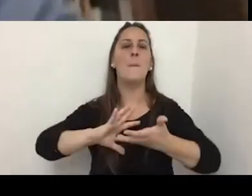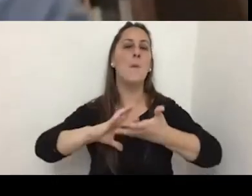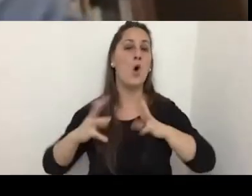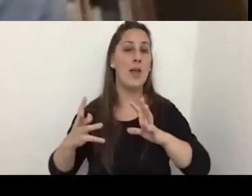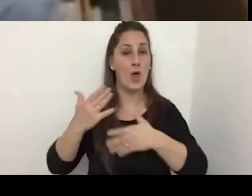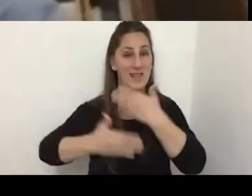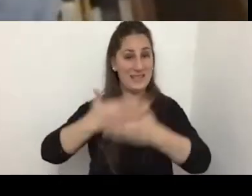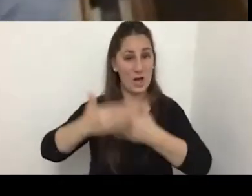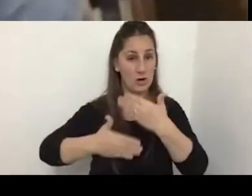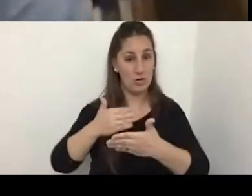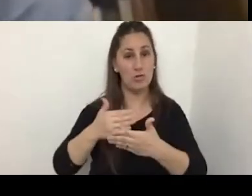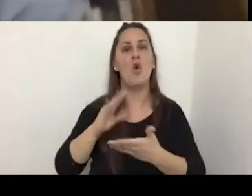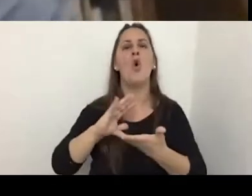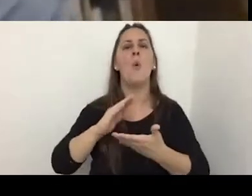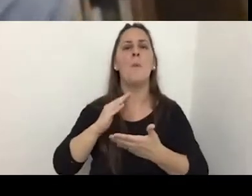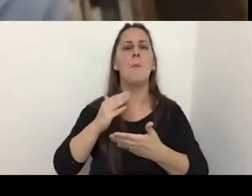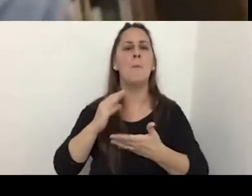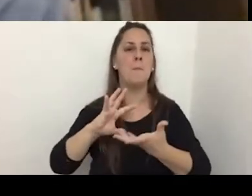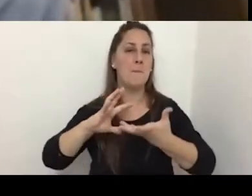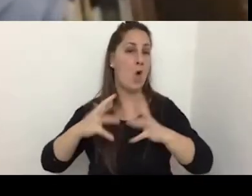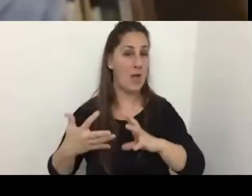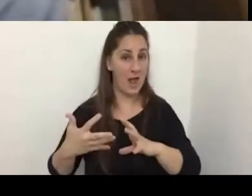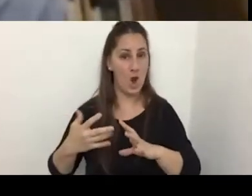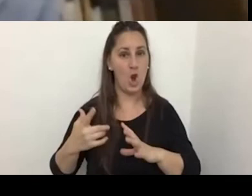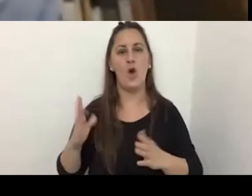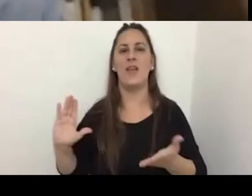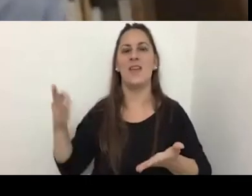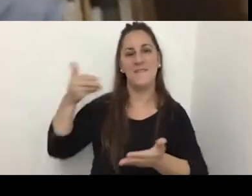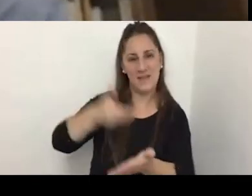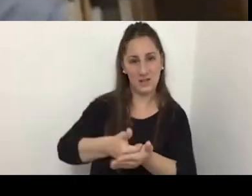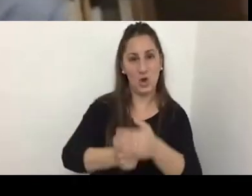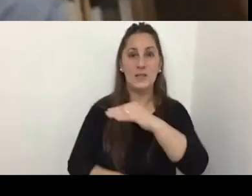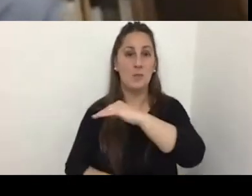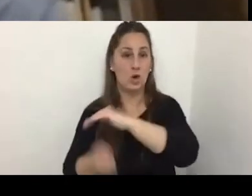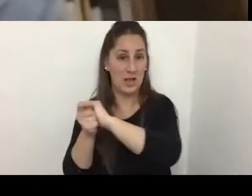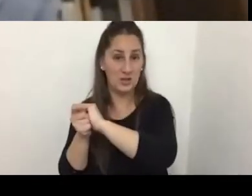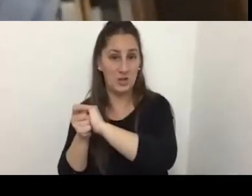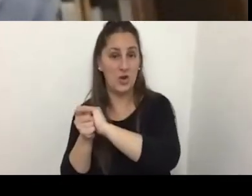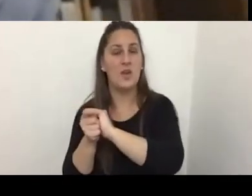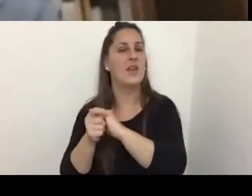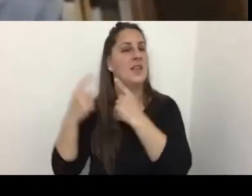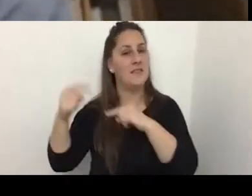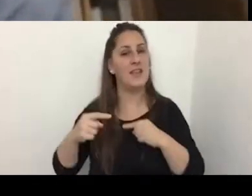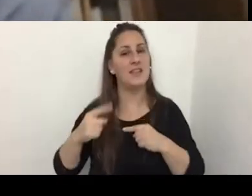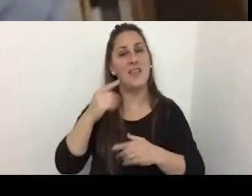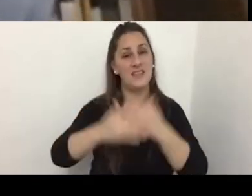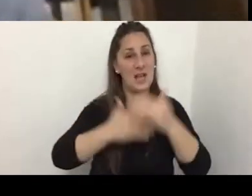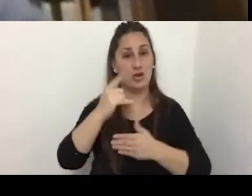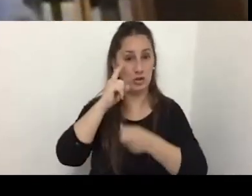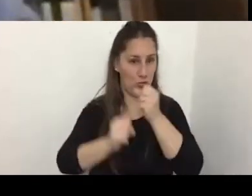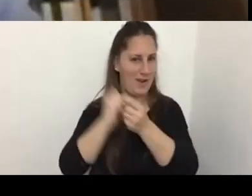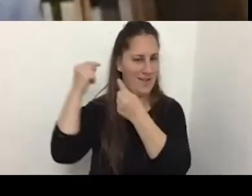que es ese modelo de inversión-exportación, a diferencia del modelo de desarrollo industrial,